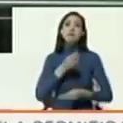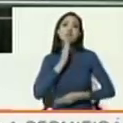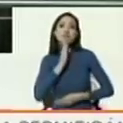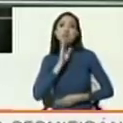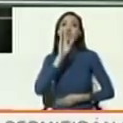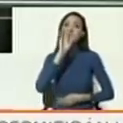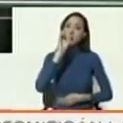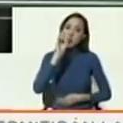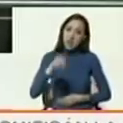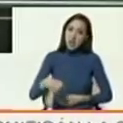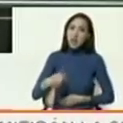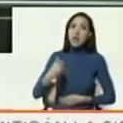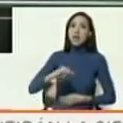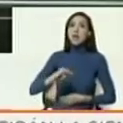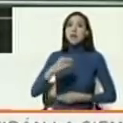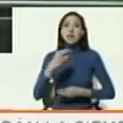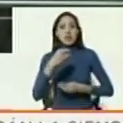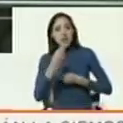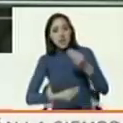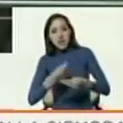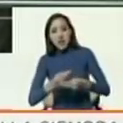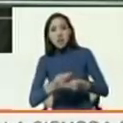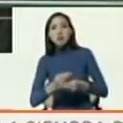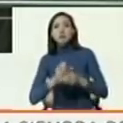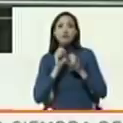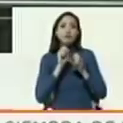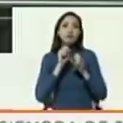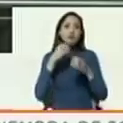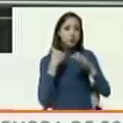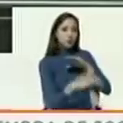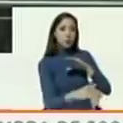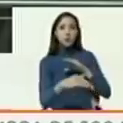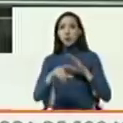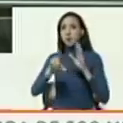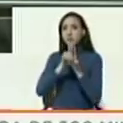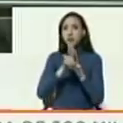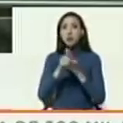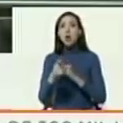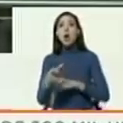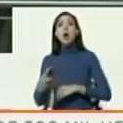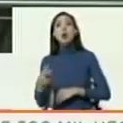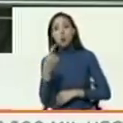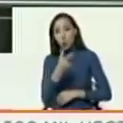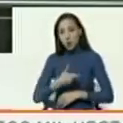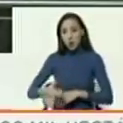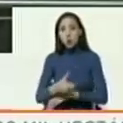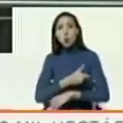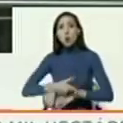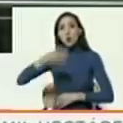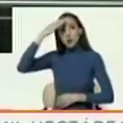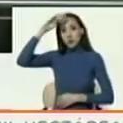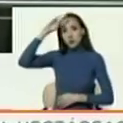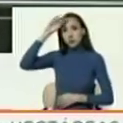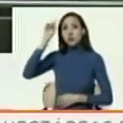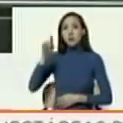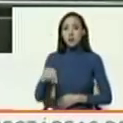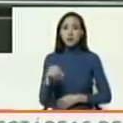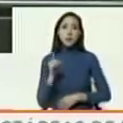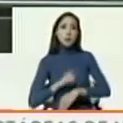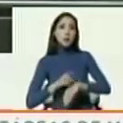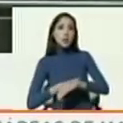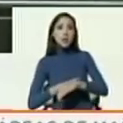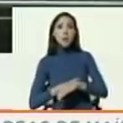y bancos por realizar transacciones perfectamente legales con el gobierno de Cuba, al tiempo que genera un fenómeno conocido como